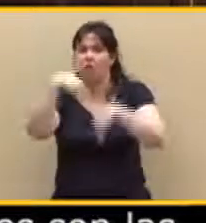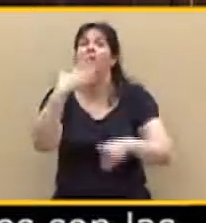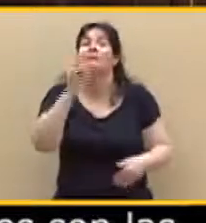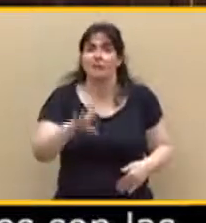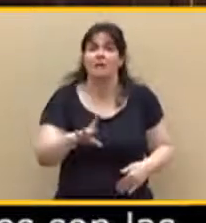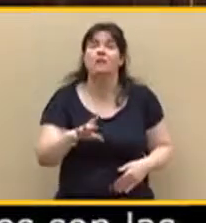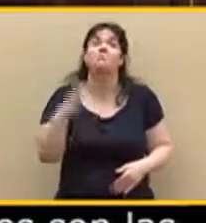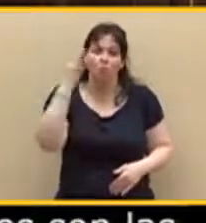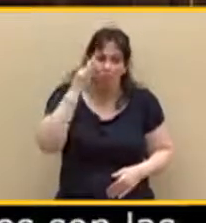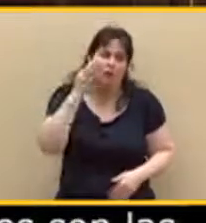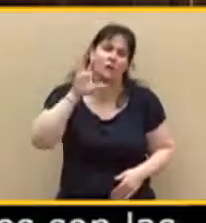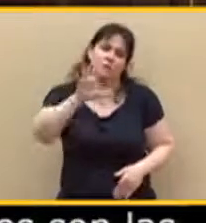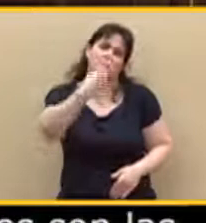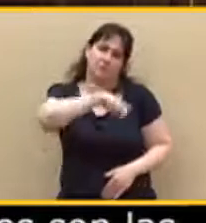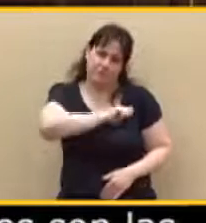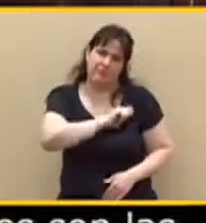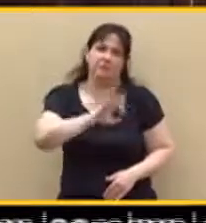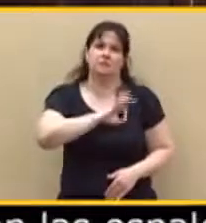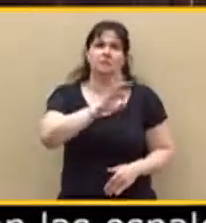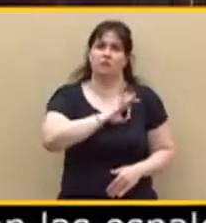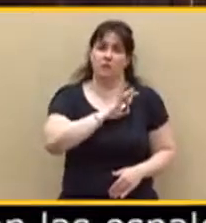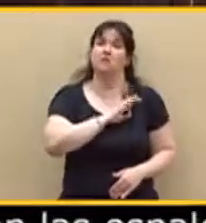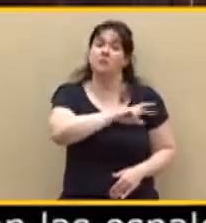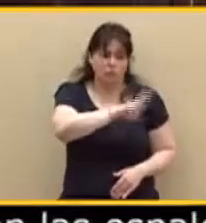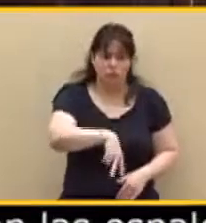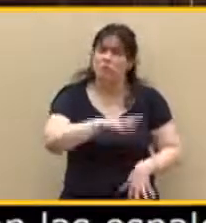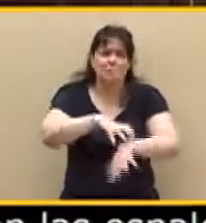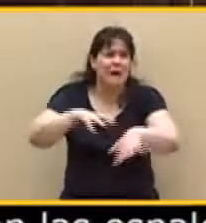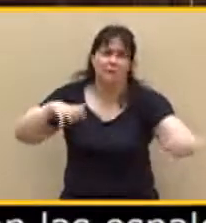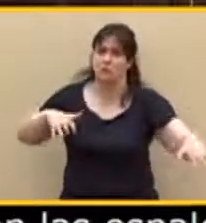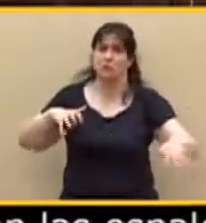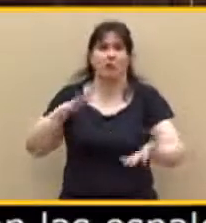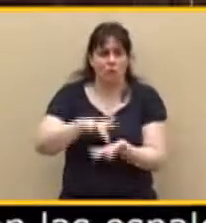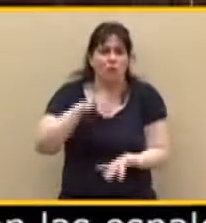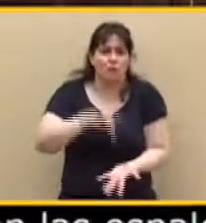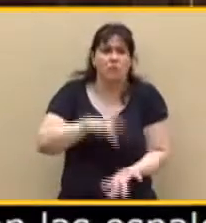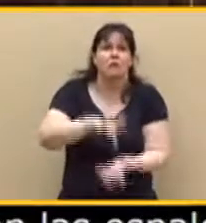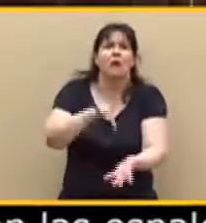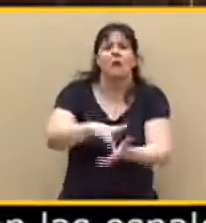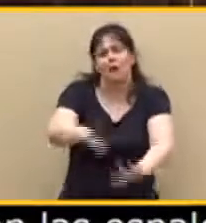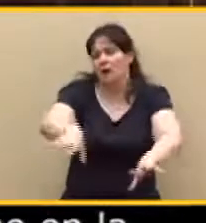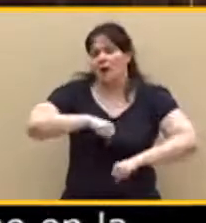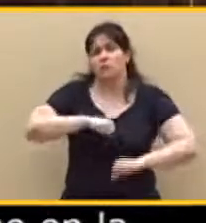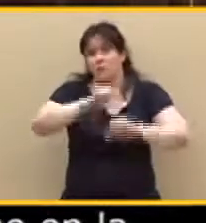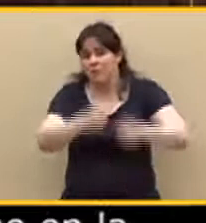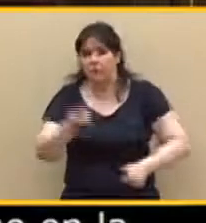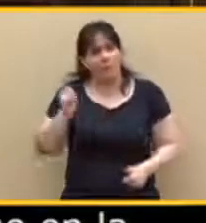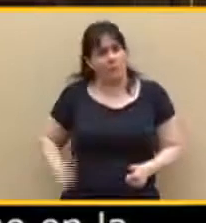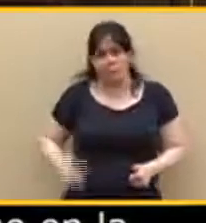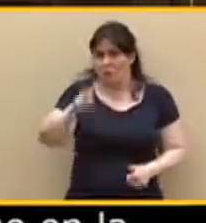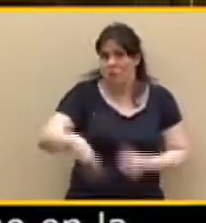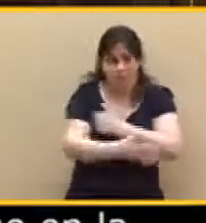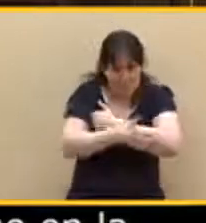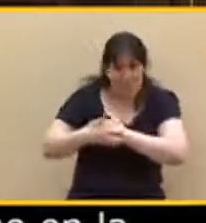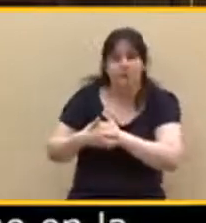país, señorías, que son las que en la inmensa mayoría de las ocasiones asumen de forma no profesional y precaria las tareas